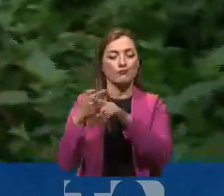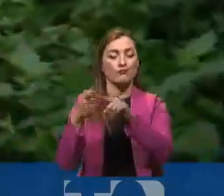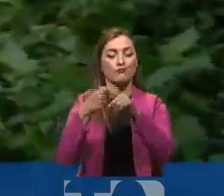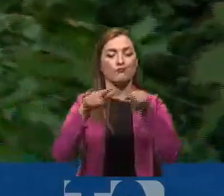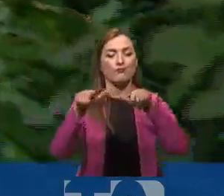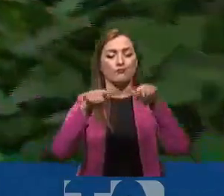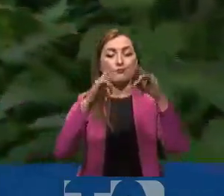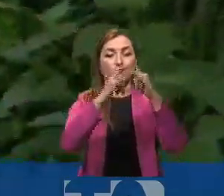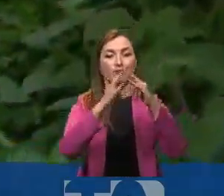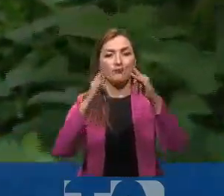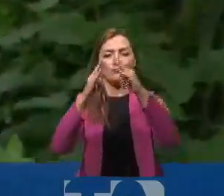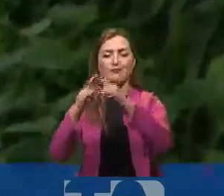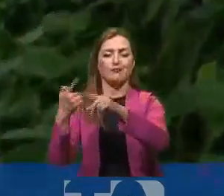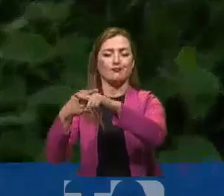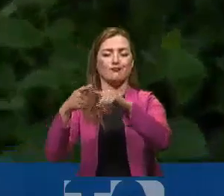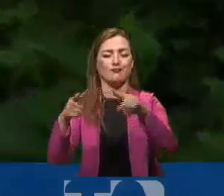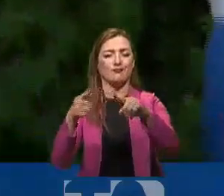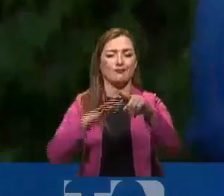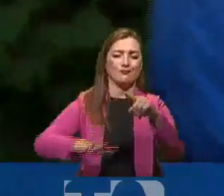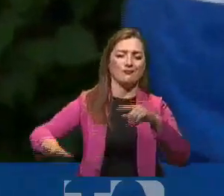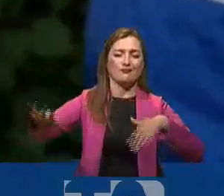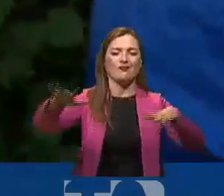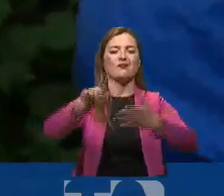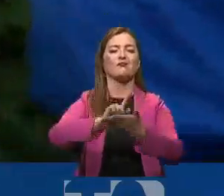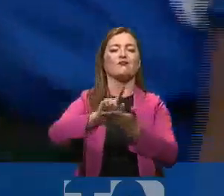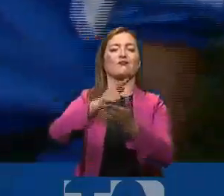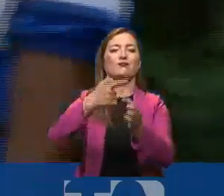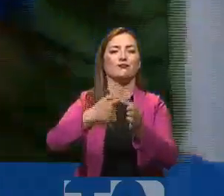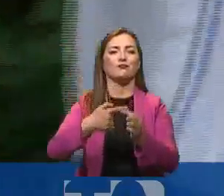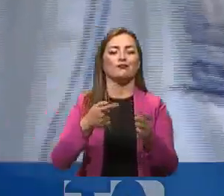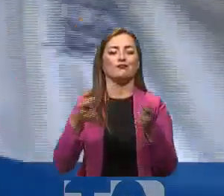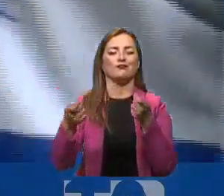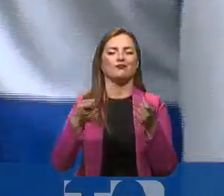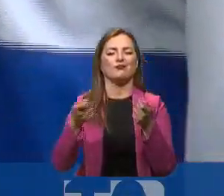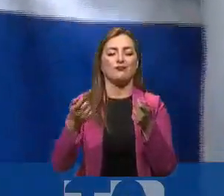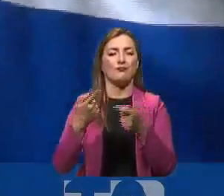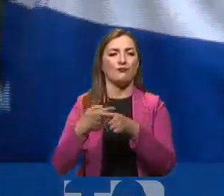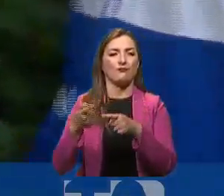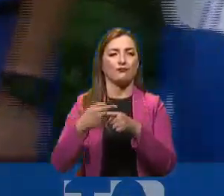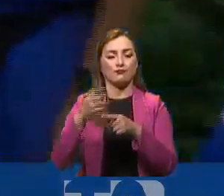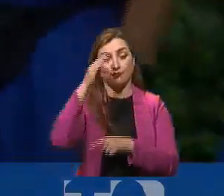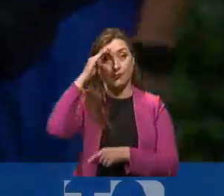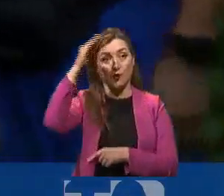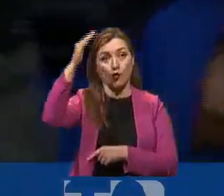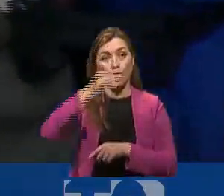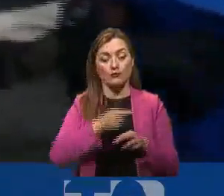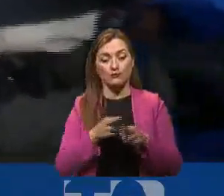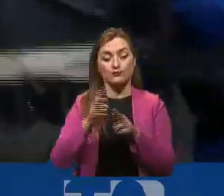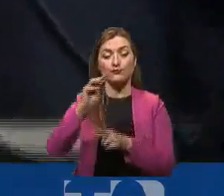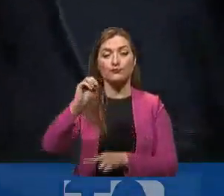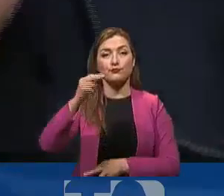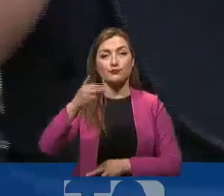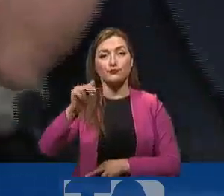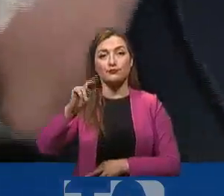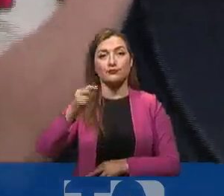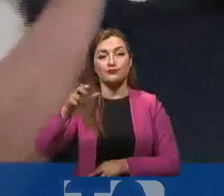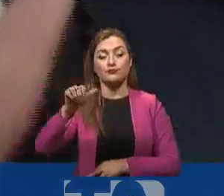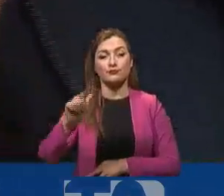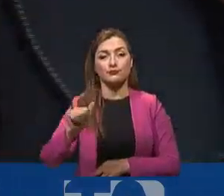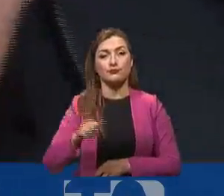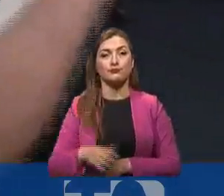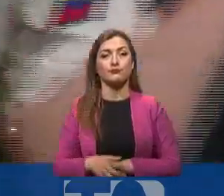de estos lugares desplegados en el Distrito Metropolitano de Quito, en el sector del Machángara, en la Recoleta también,